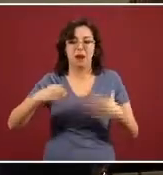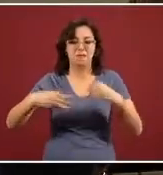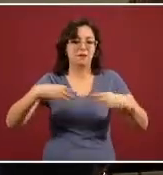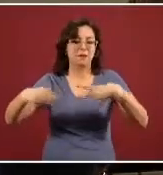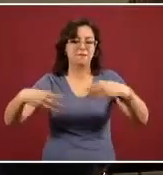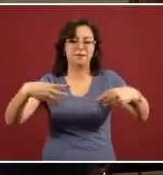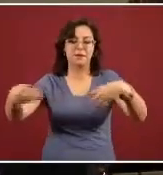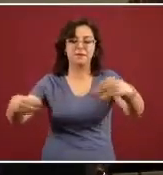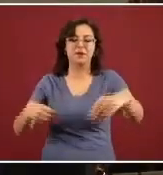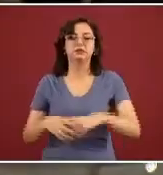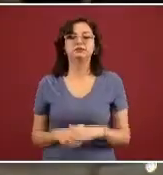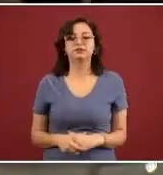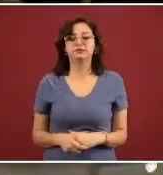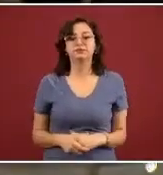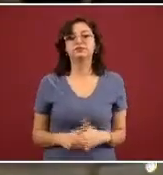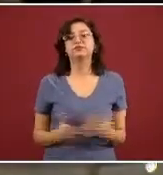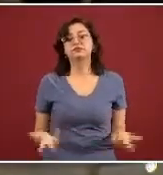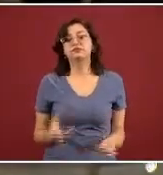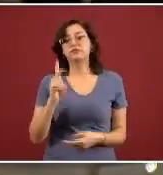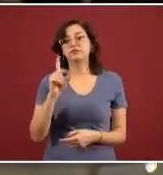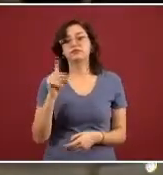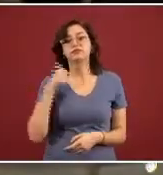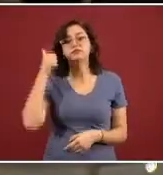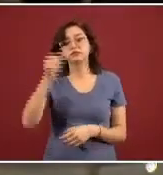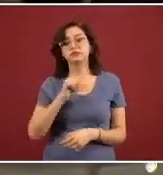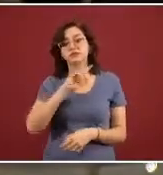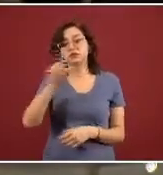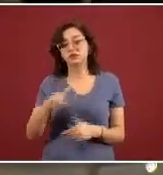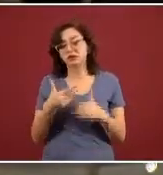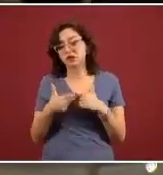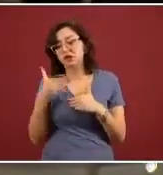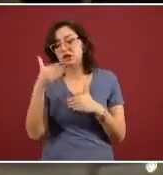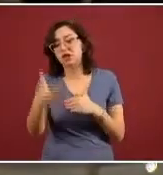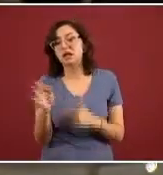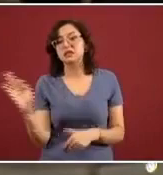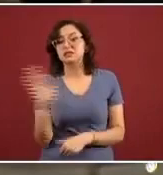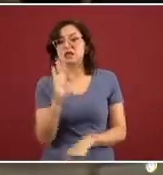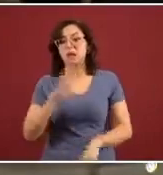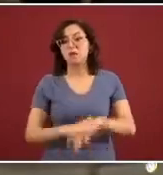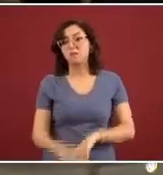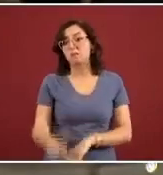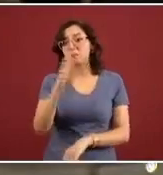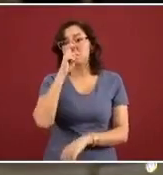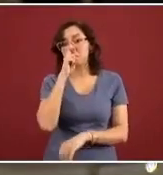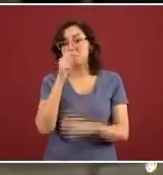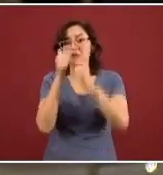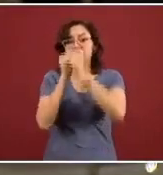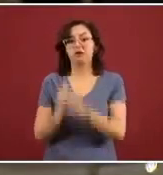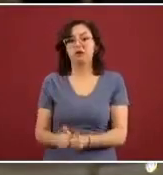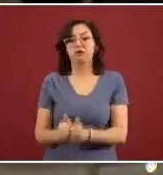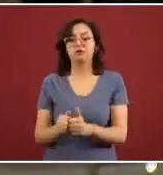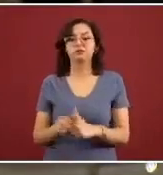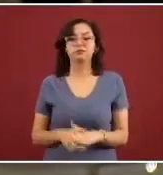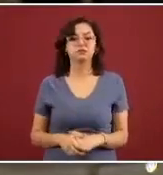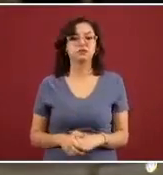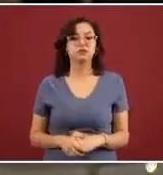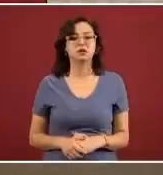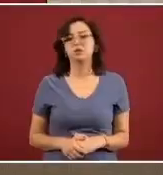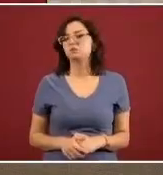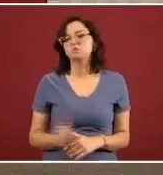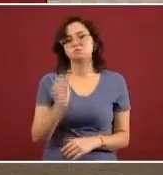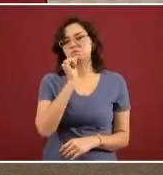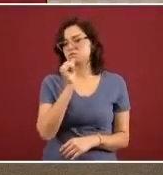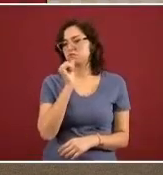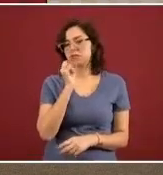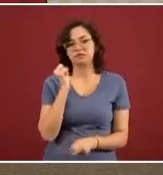Y sobre el panorama que podemos esperar después del 30 de abril, si quizás haya medidas más restrictivas o qué podemos esperar. Es temprano para identificarlo,